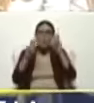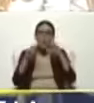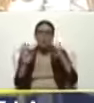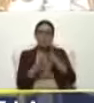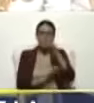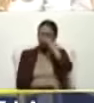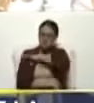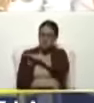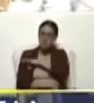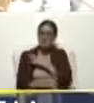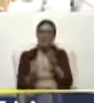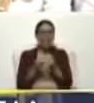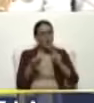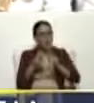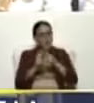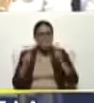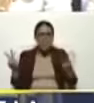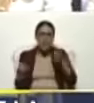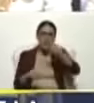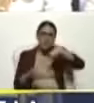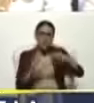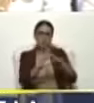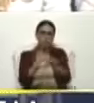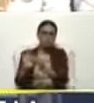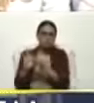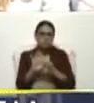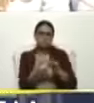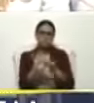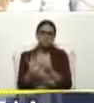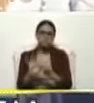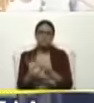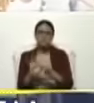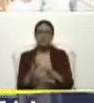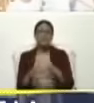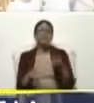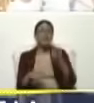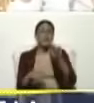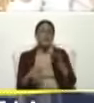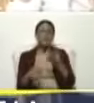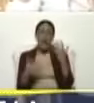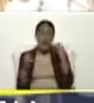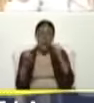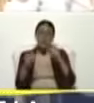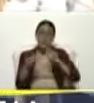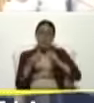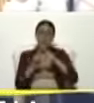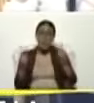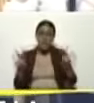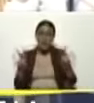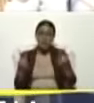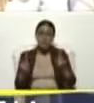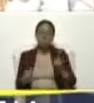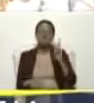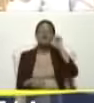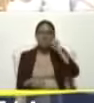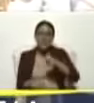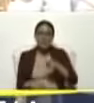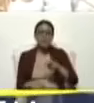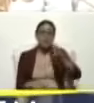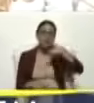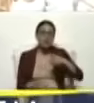paz, de la unión. Y para que haya paz, tiene que haber férrea unión